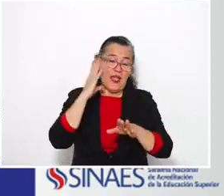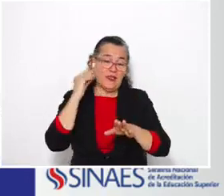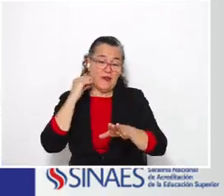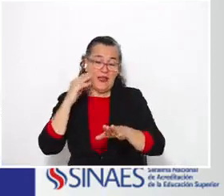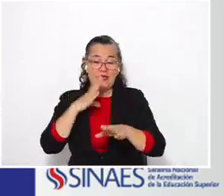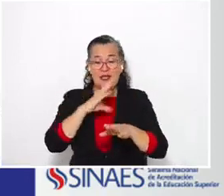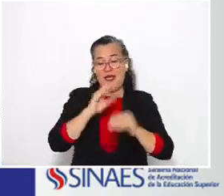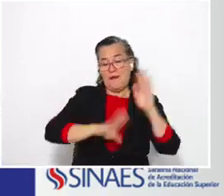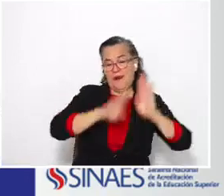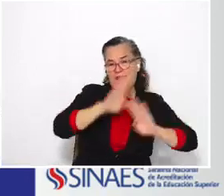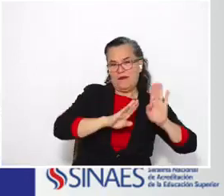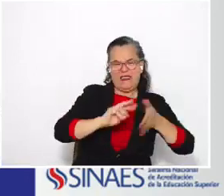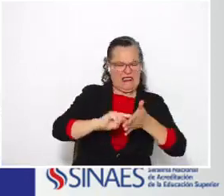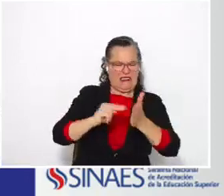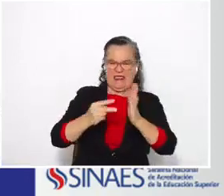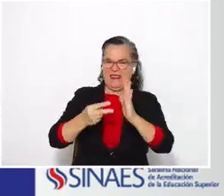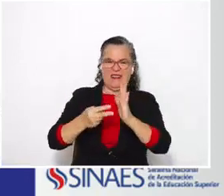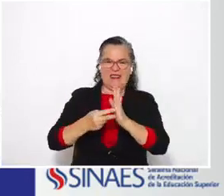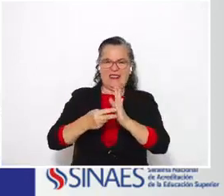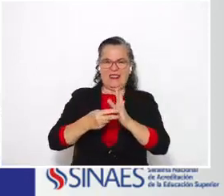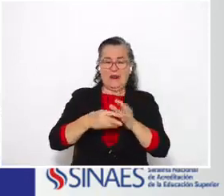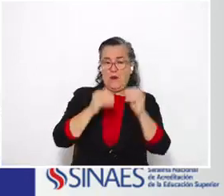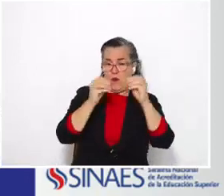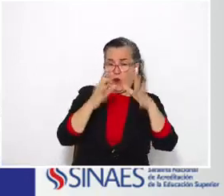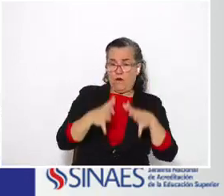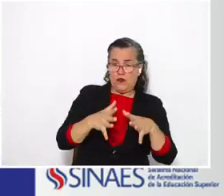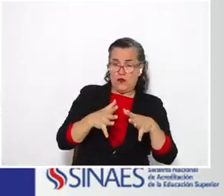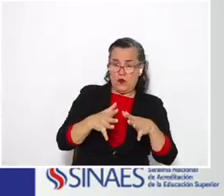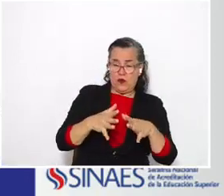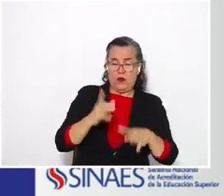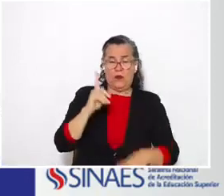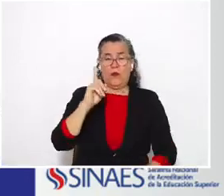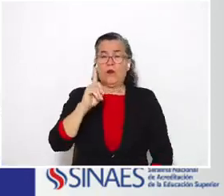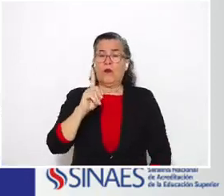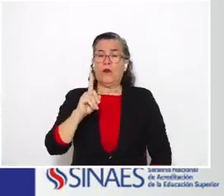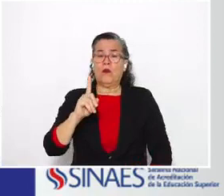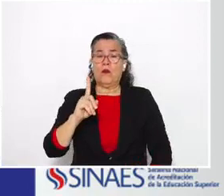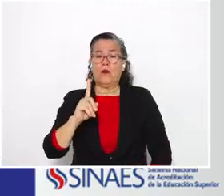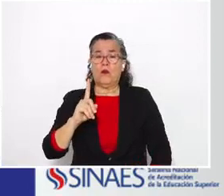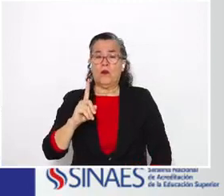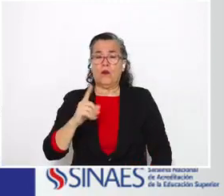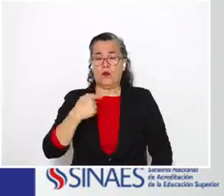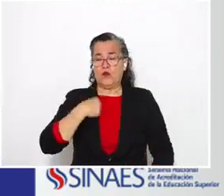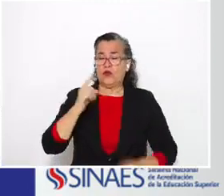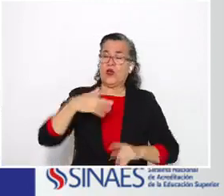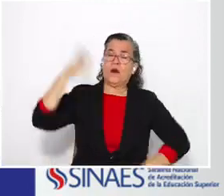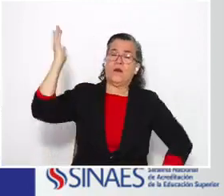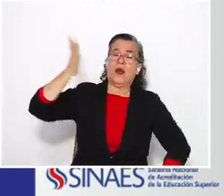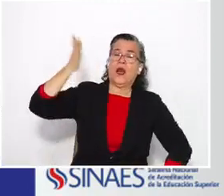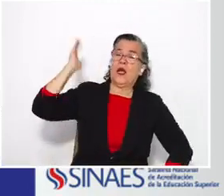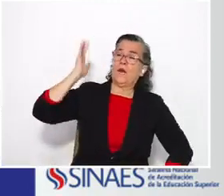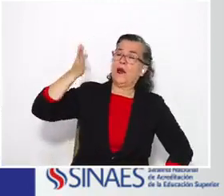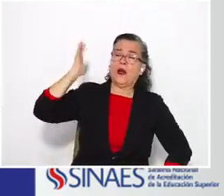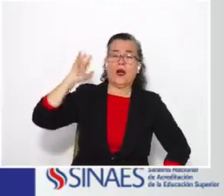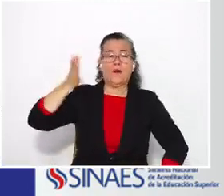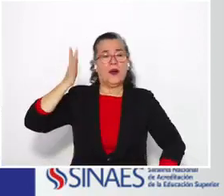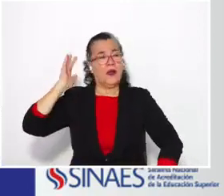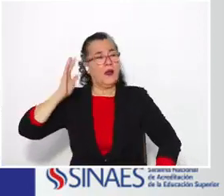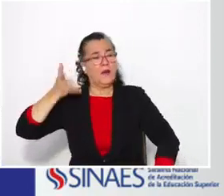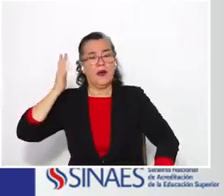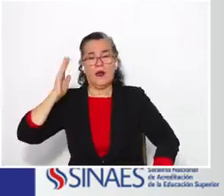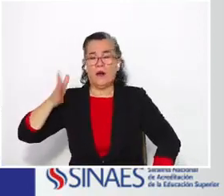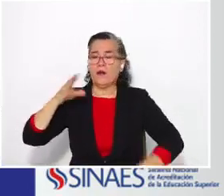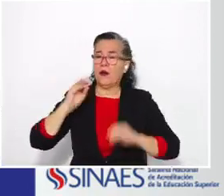decir esto? El profesor no es el que está como yo aquí enfrente de ustedes dando la clase, sino